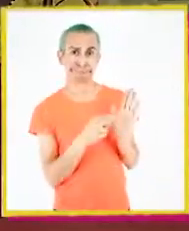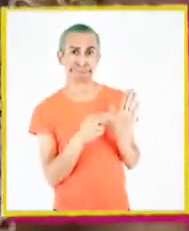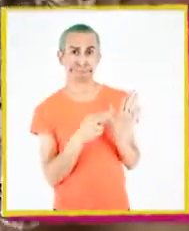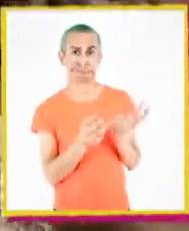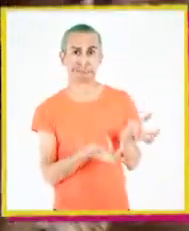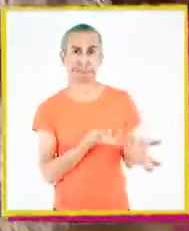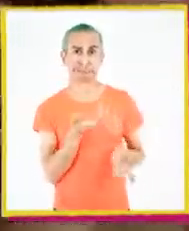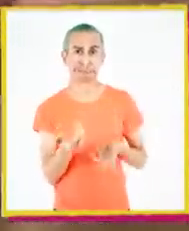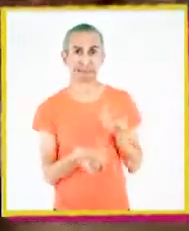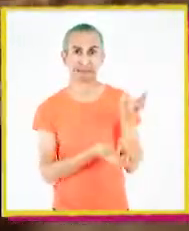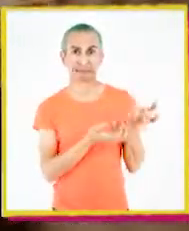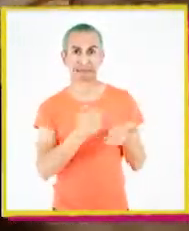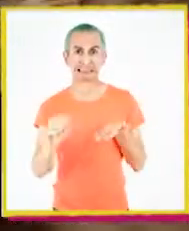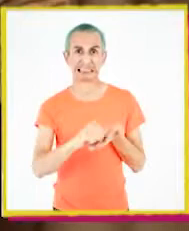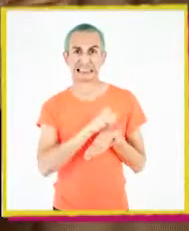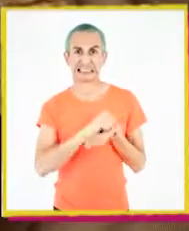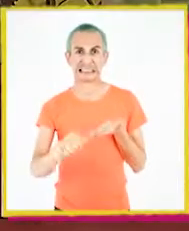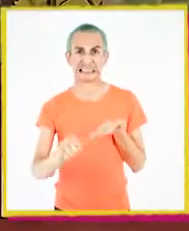Miren, la quemé.